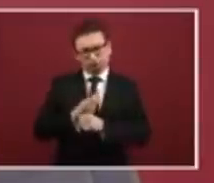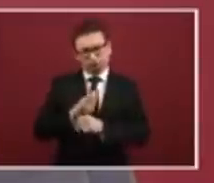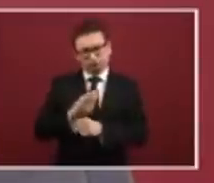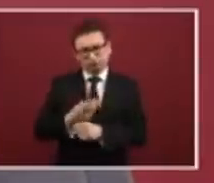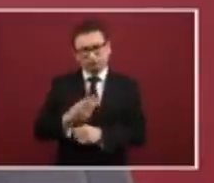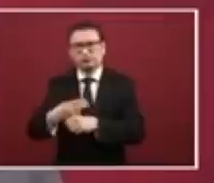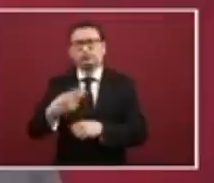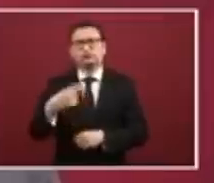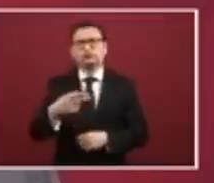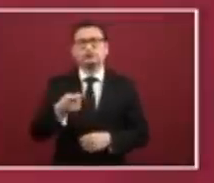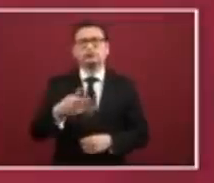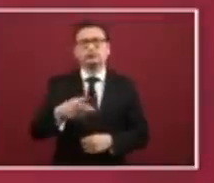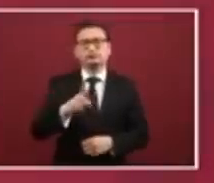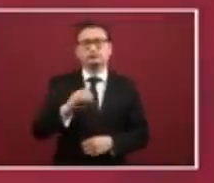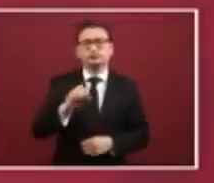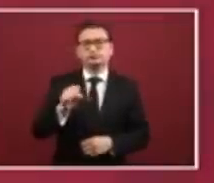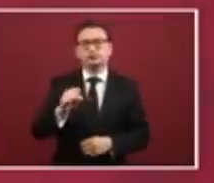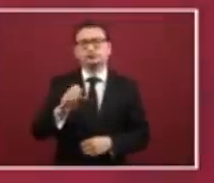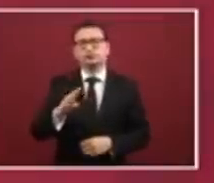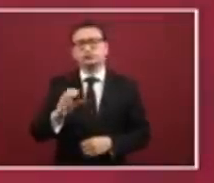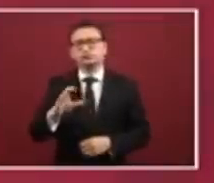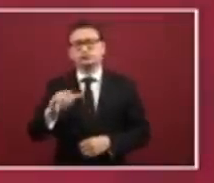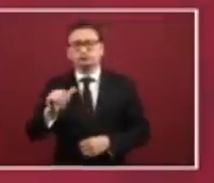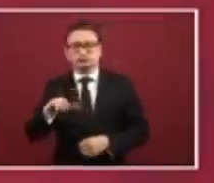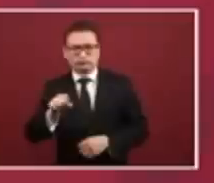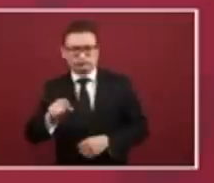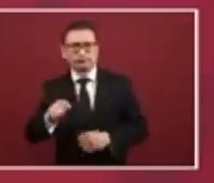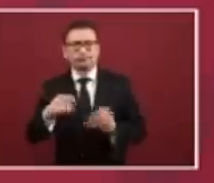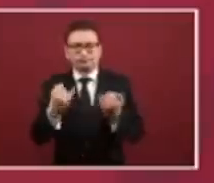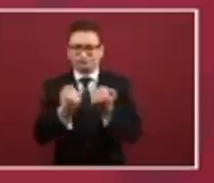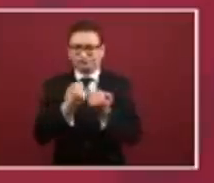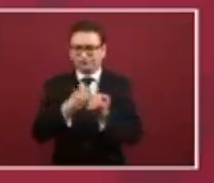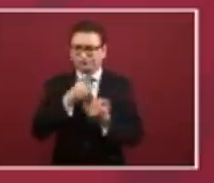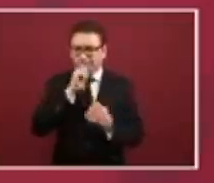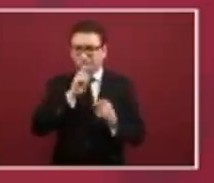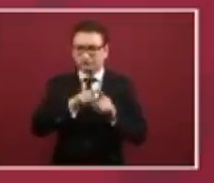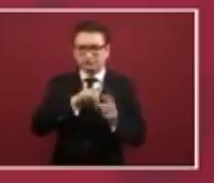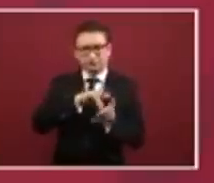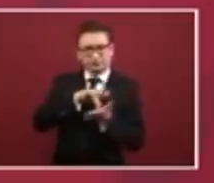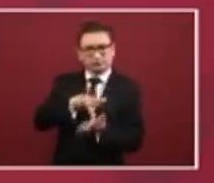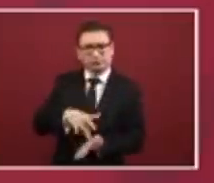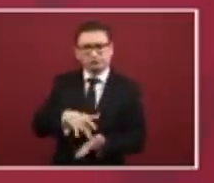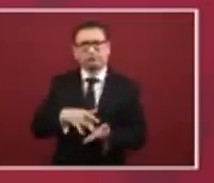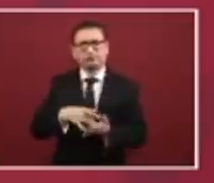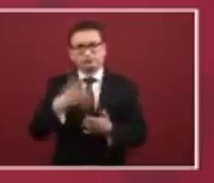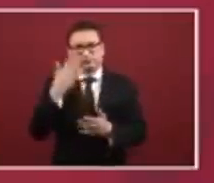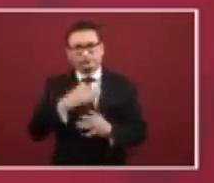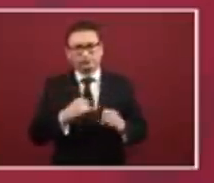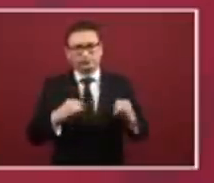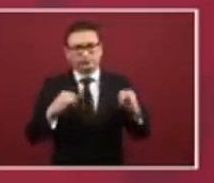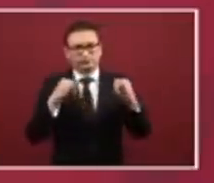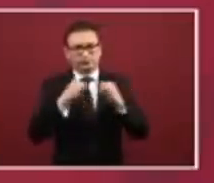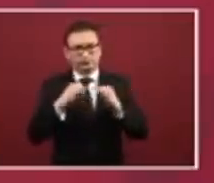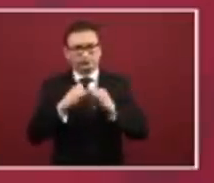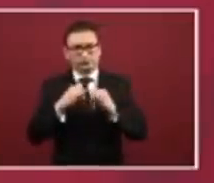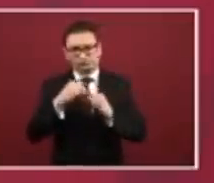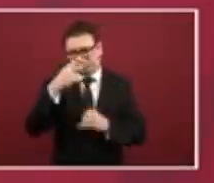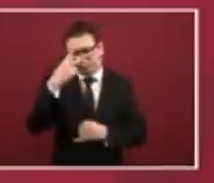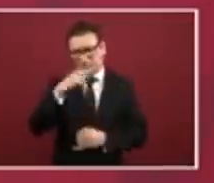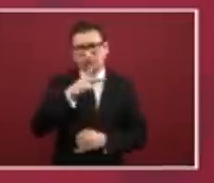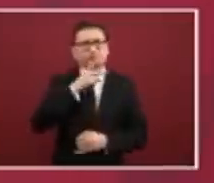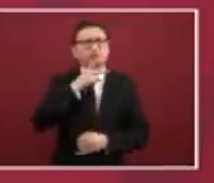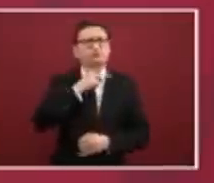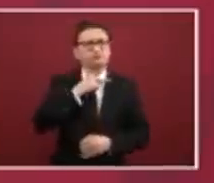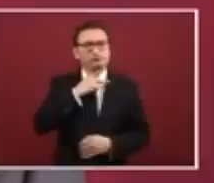no más, y se va a contar también con el apoyo del Instituto Mexicano del Petróleo.